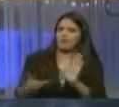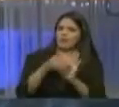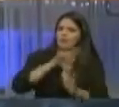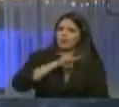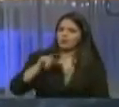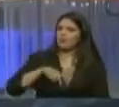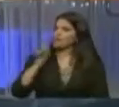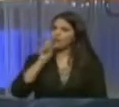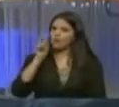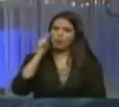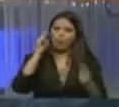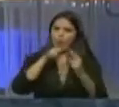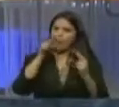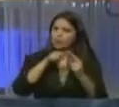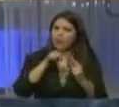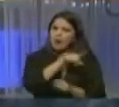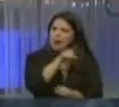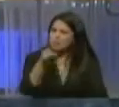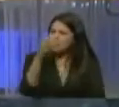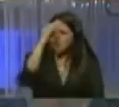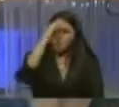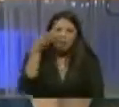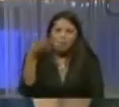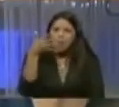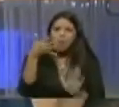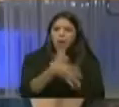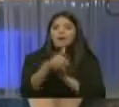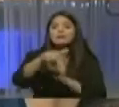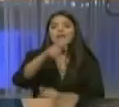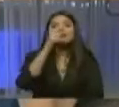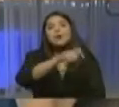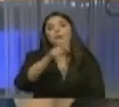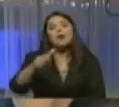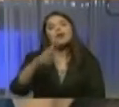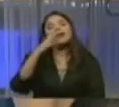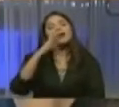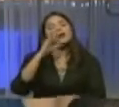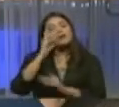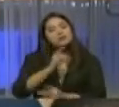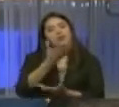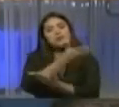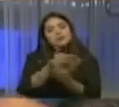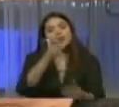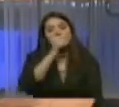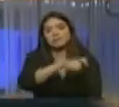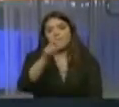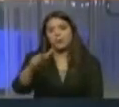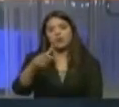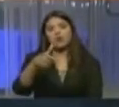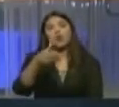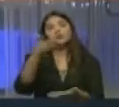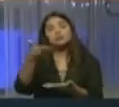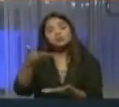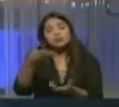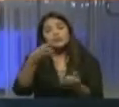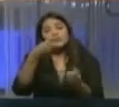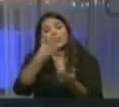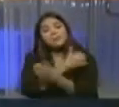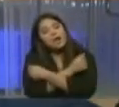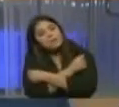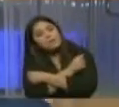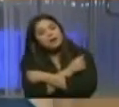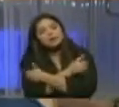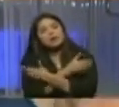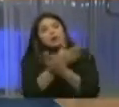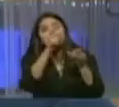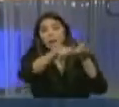conocen culturalmente, no saben la diversidad que tiene este pueblo y la dignidad que tiene este pueblo. Así que yo le envío a usted el abrazo de solidaridad de todos